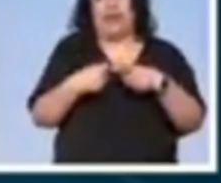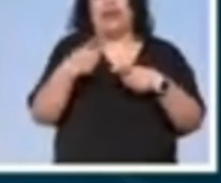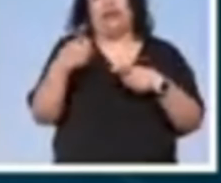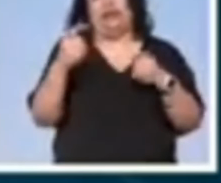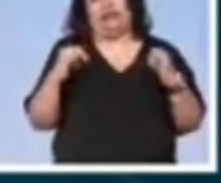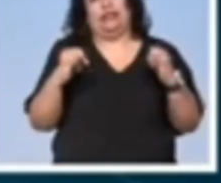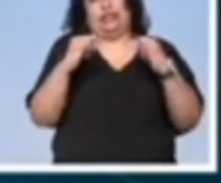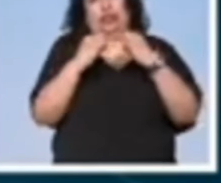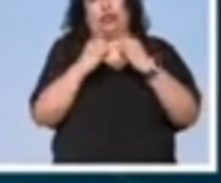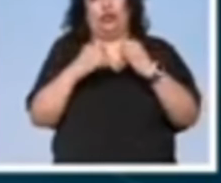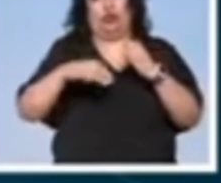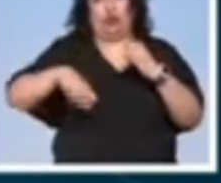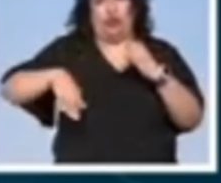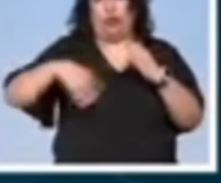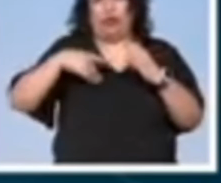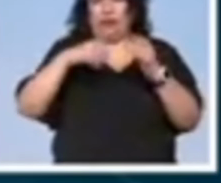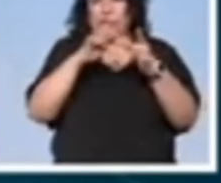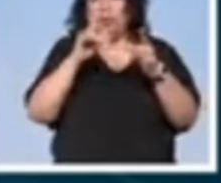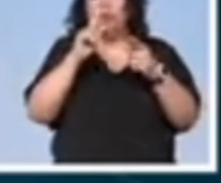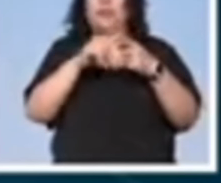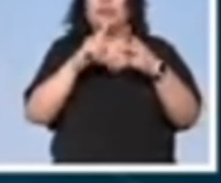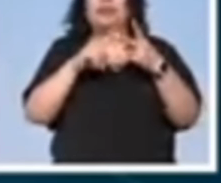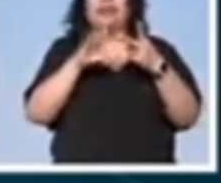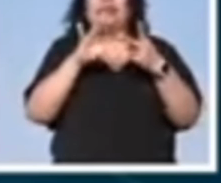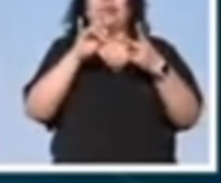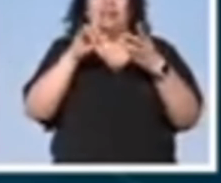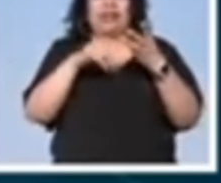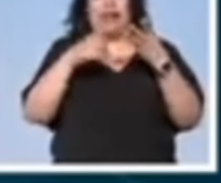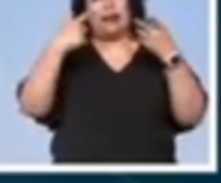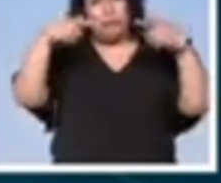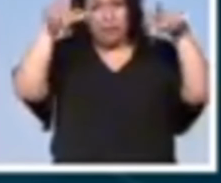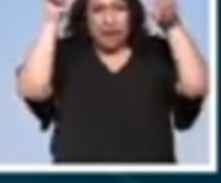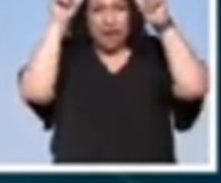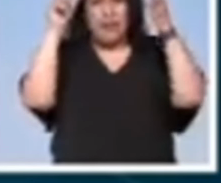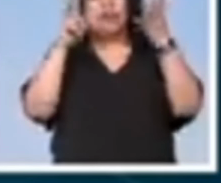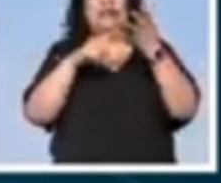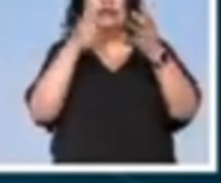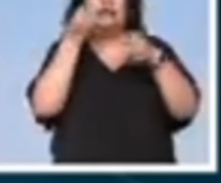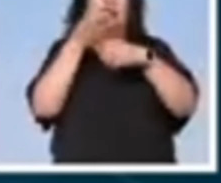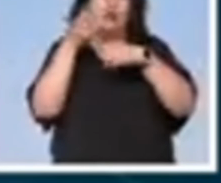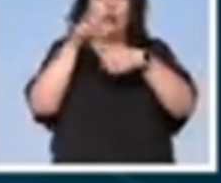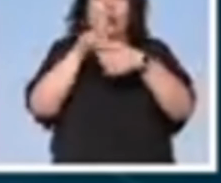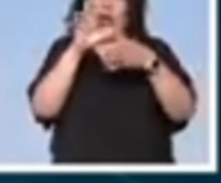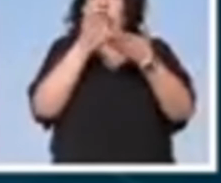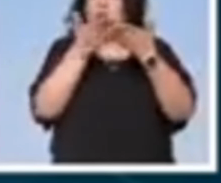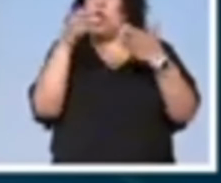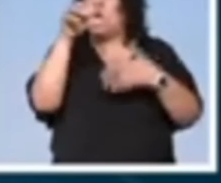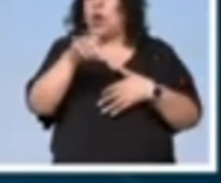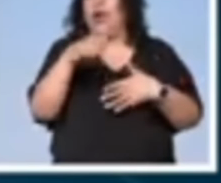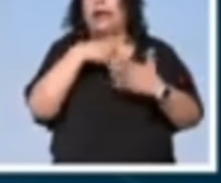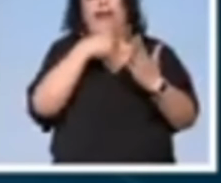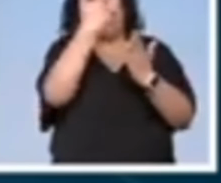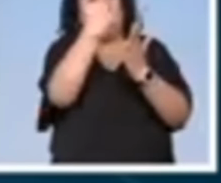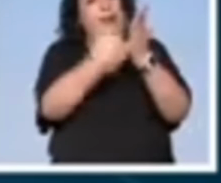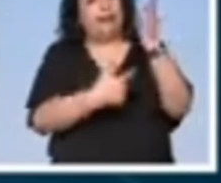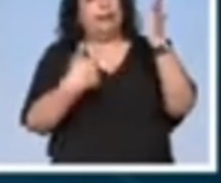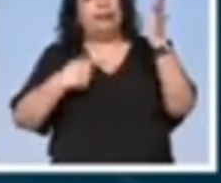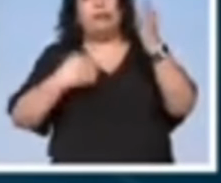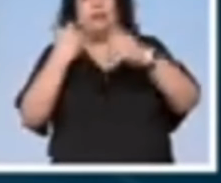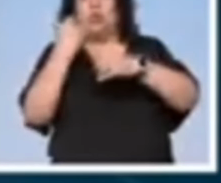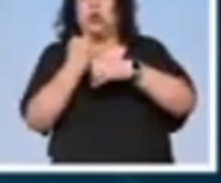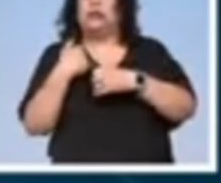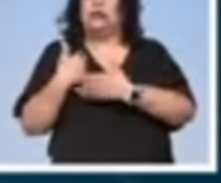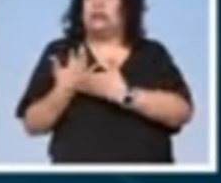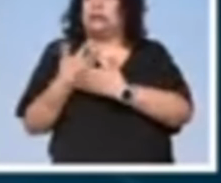las instituciones antes mencionadas, la Sedena, Marina y Secretaría de Cultura. Actualmente, hay una lista de personajes ilustres